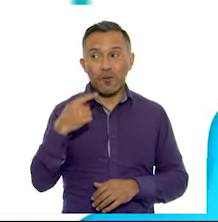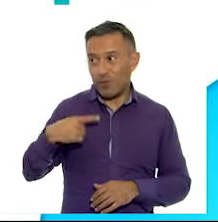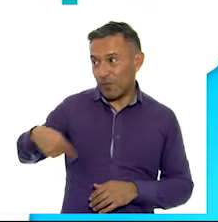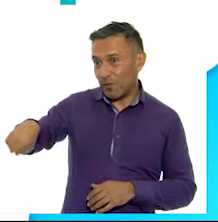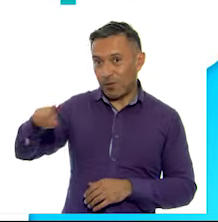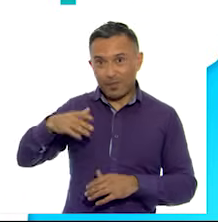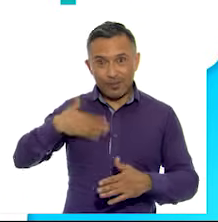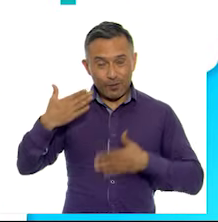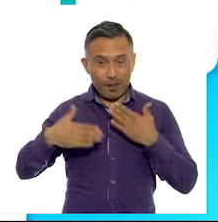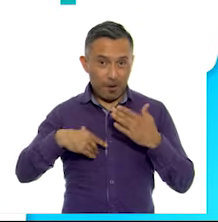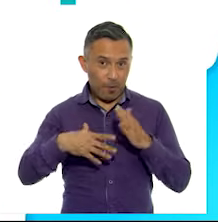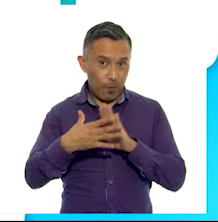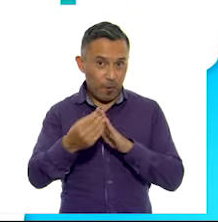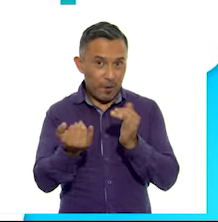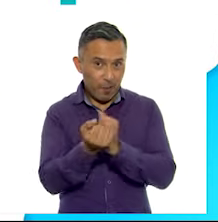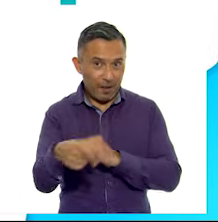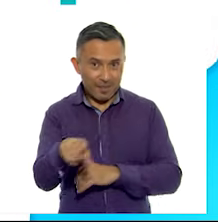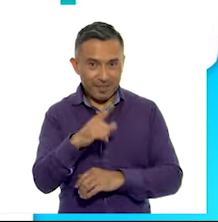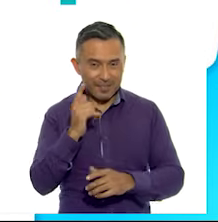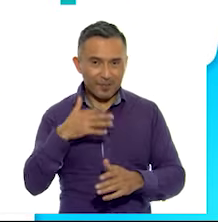nosotros.